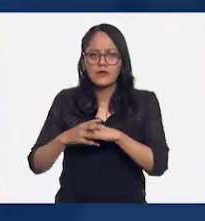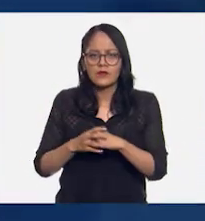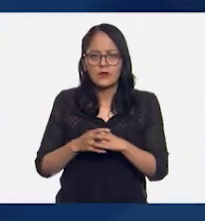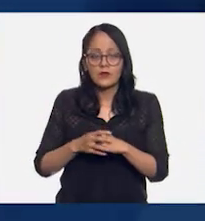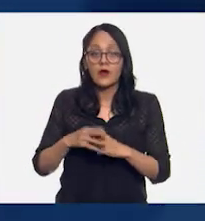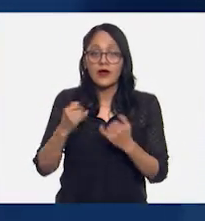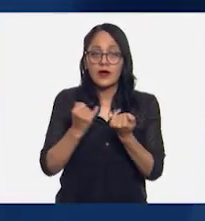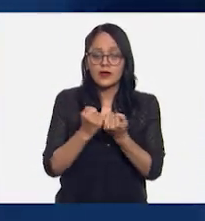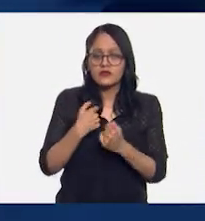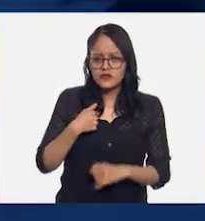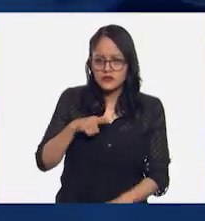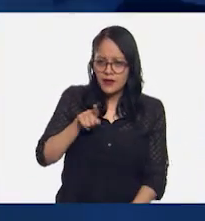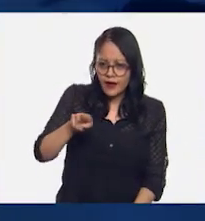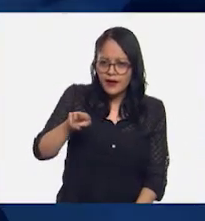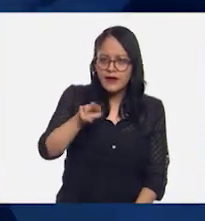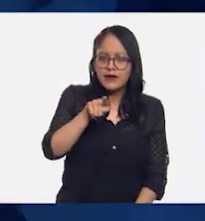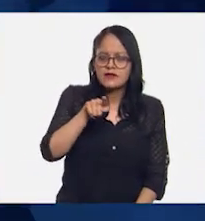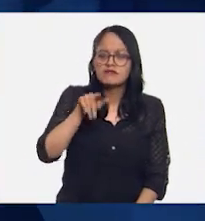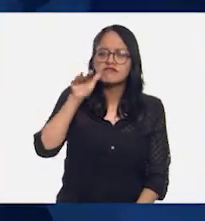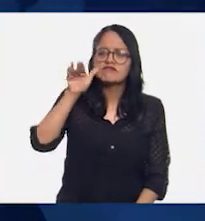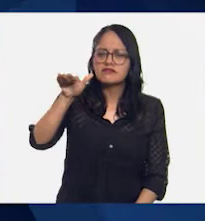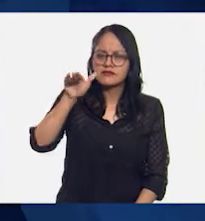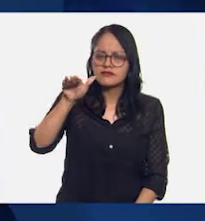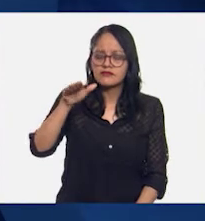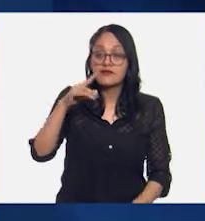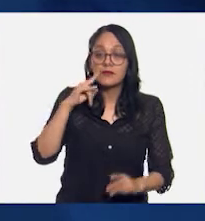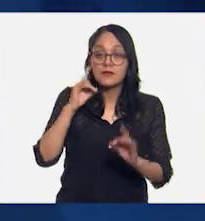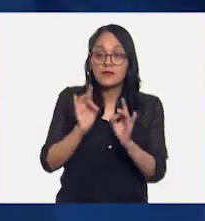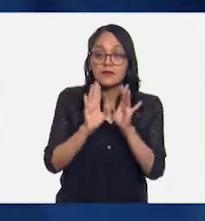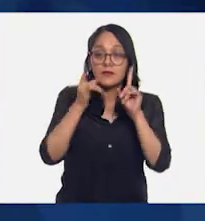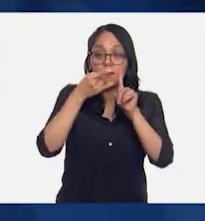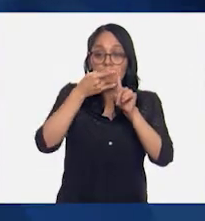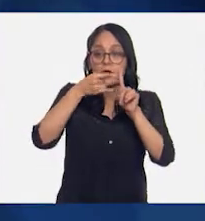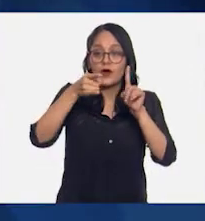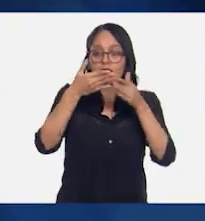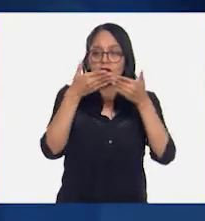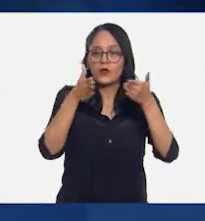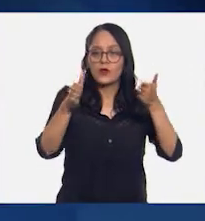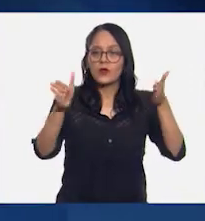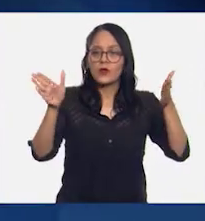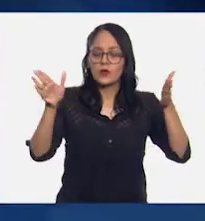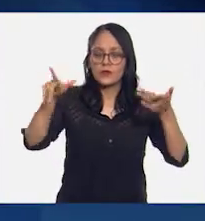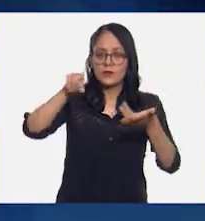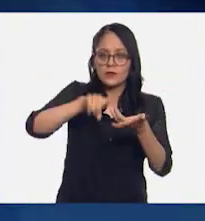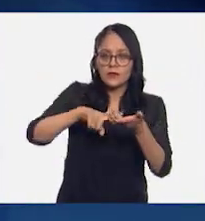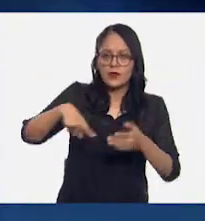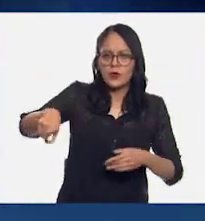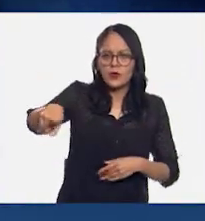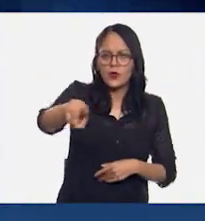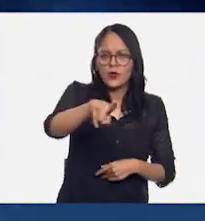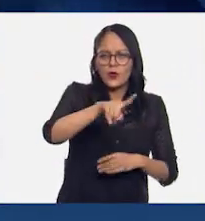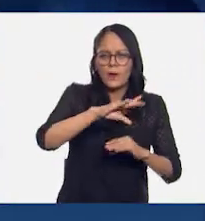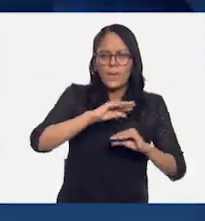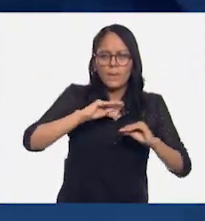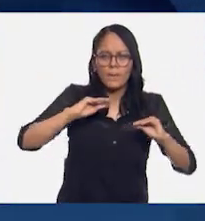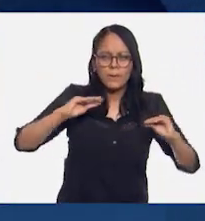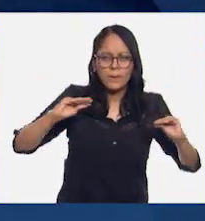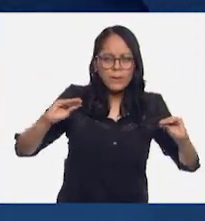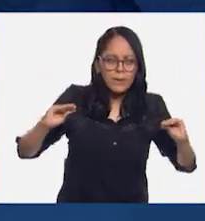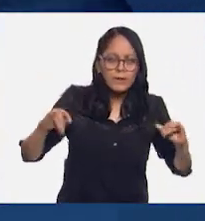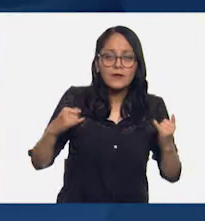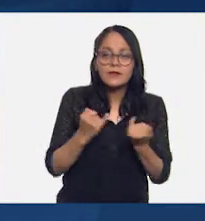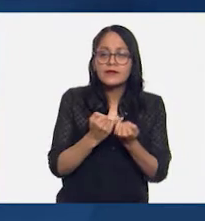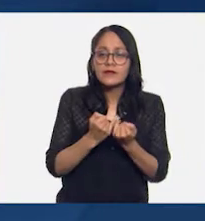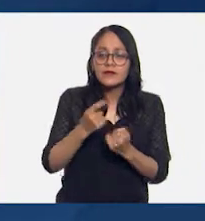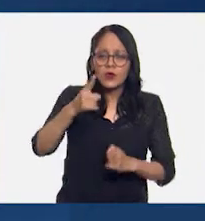acudo y sin hablar ni ver, llego y abro la puerta del encierro. Y un sinfín se oye vago en la insistencia. Un